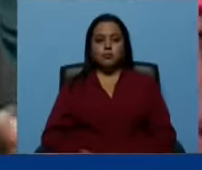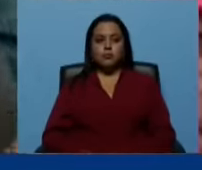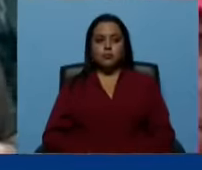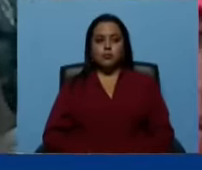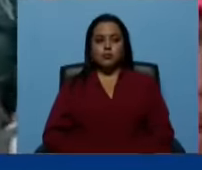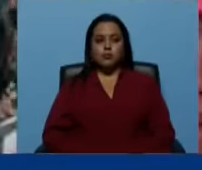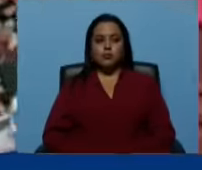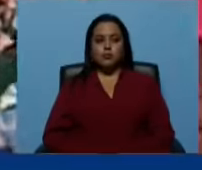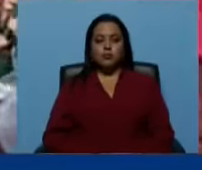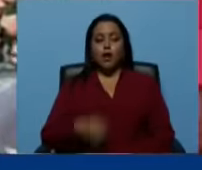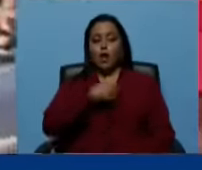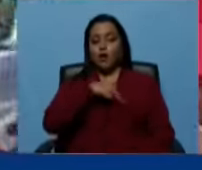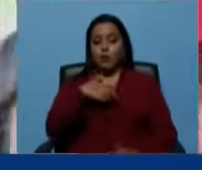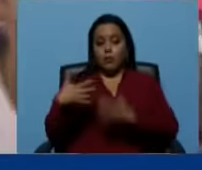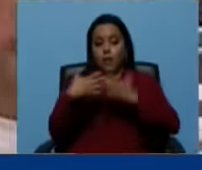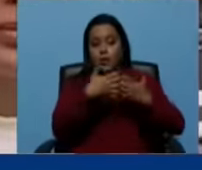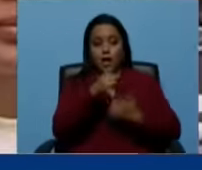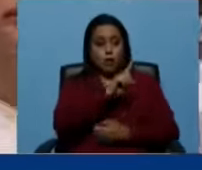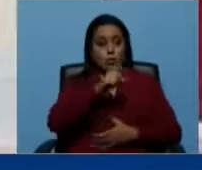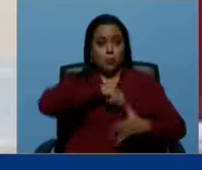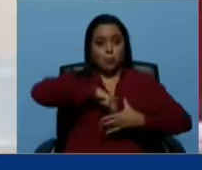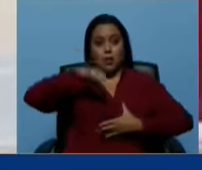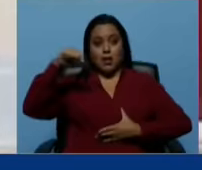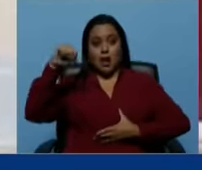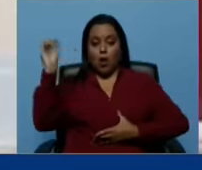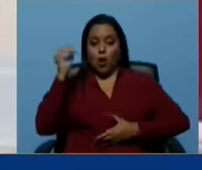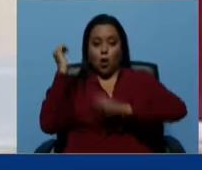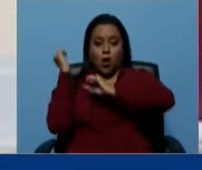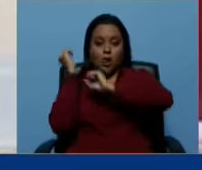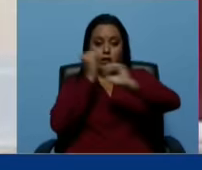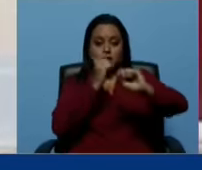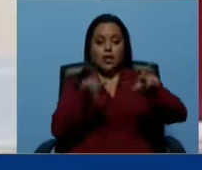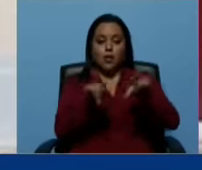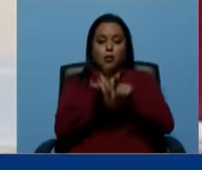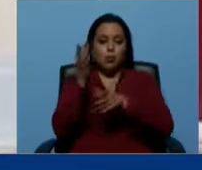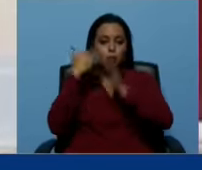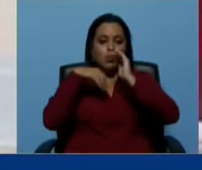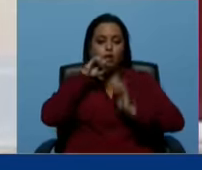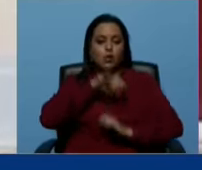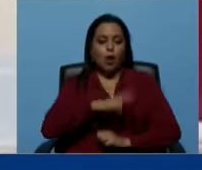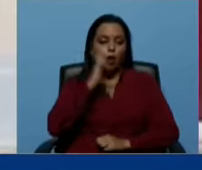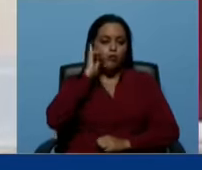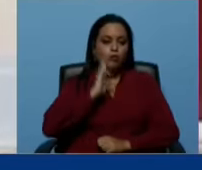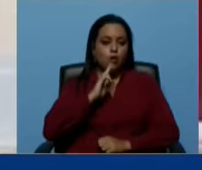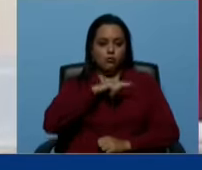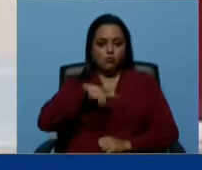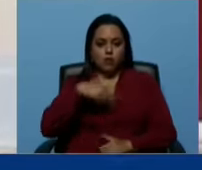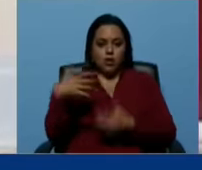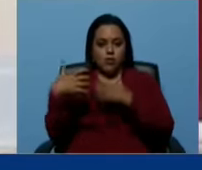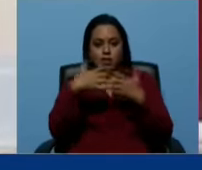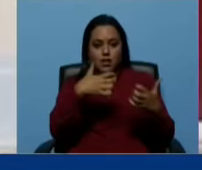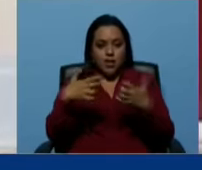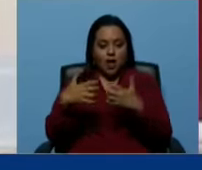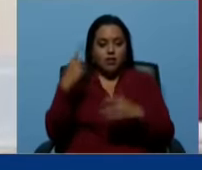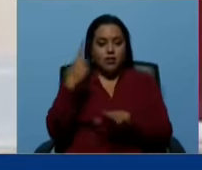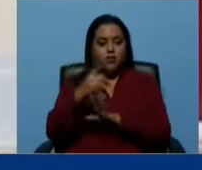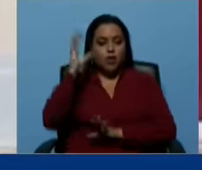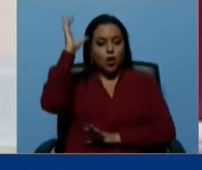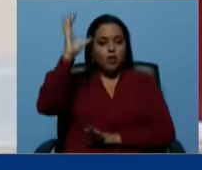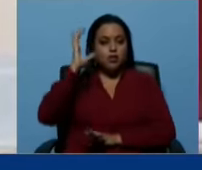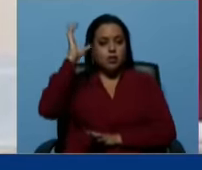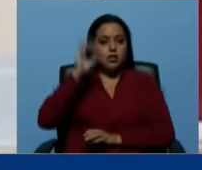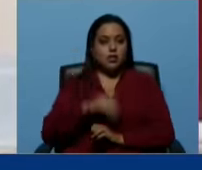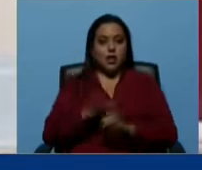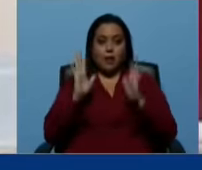Nuestra batalla no es con espadas y lanzas, como el gran Bolívar. Nuestra batalla es con conciencia, con